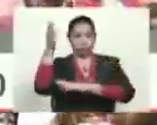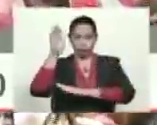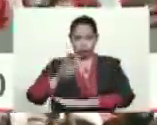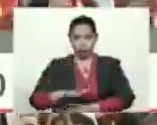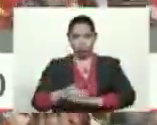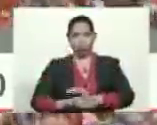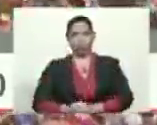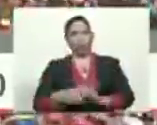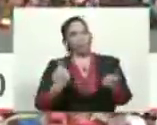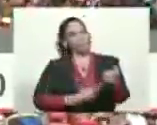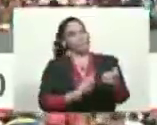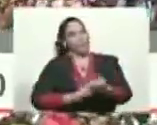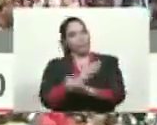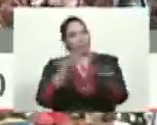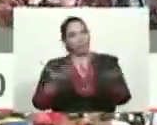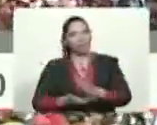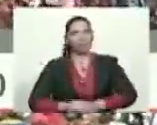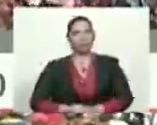Hermanos y hermanas.